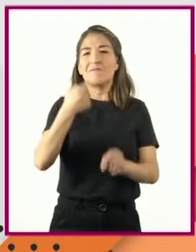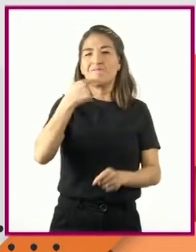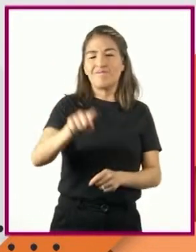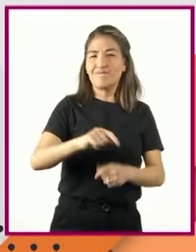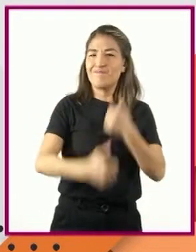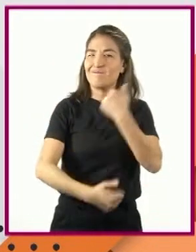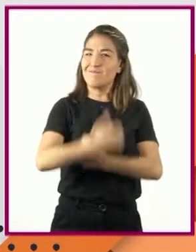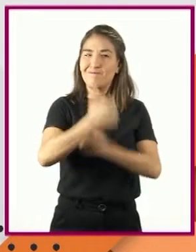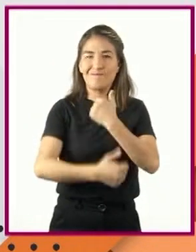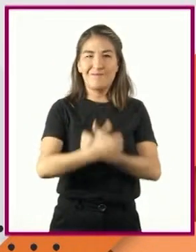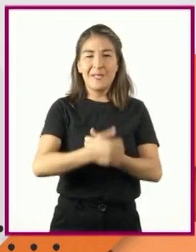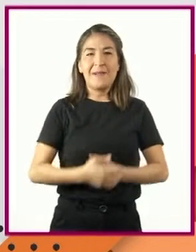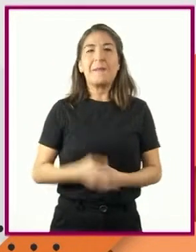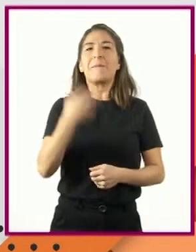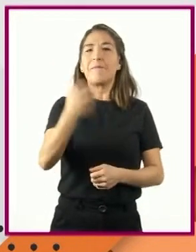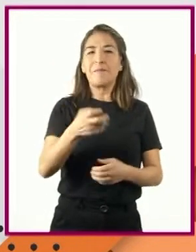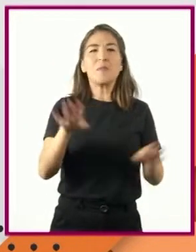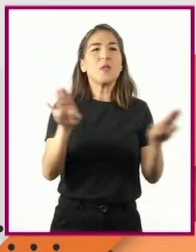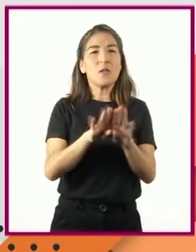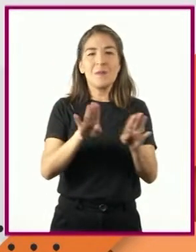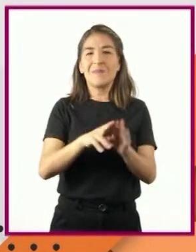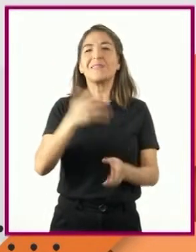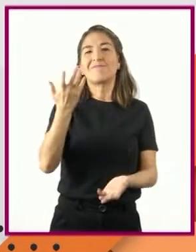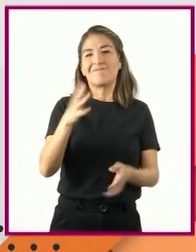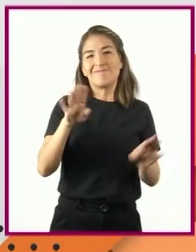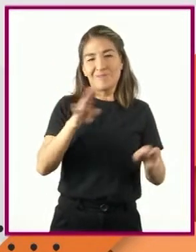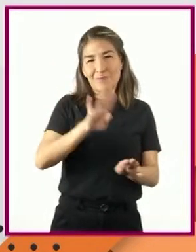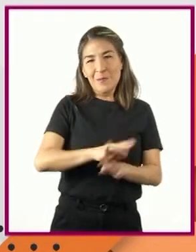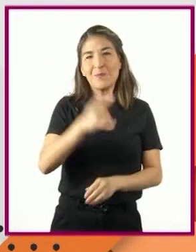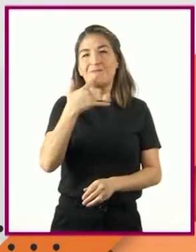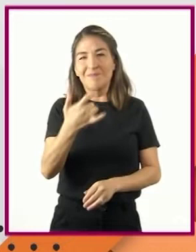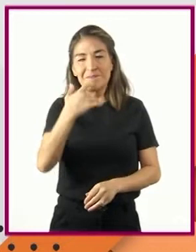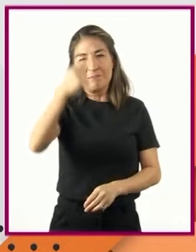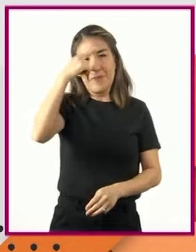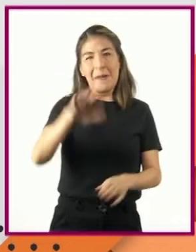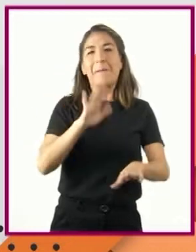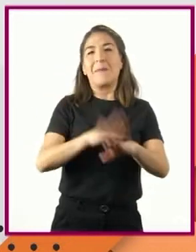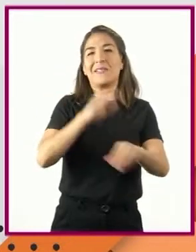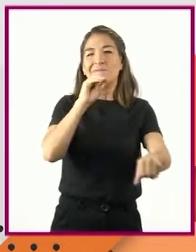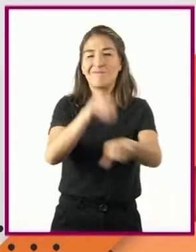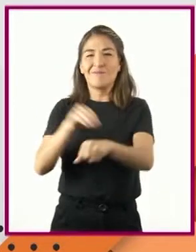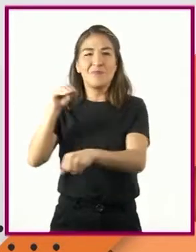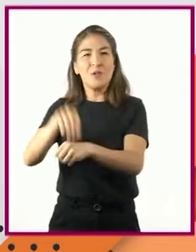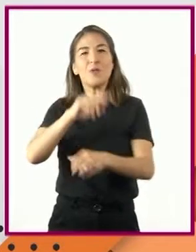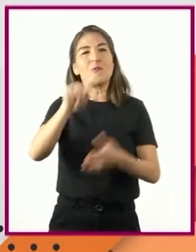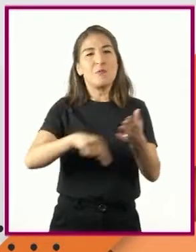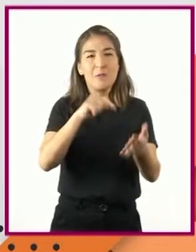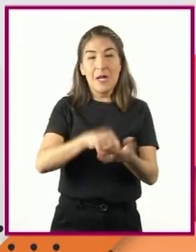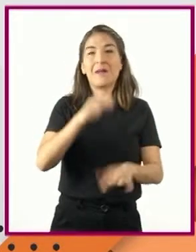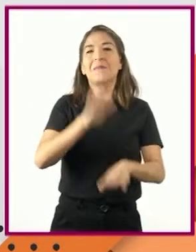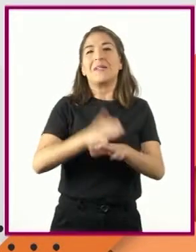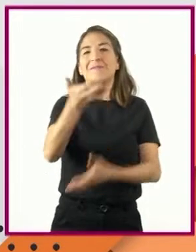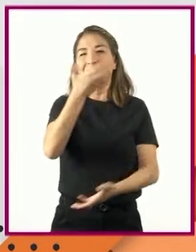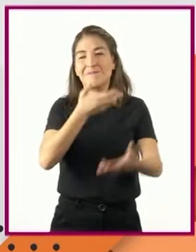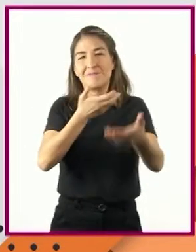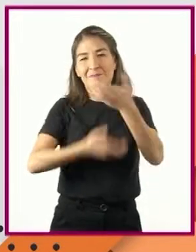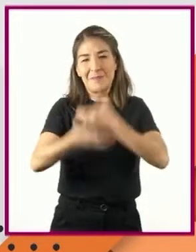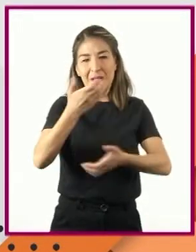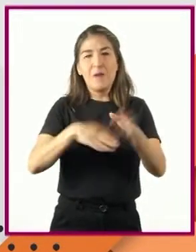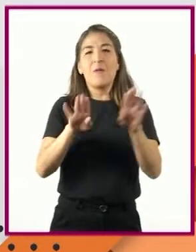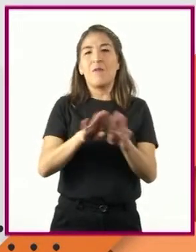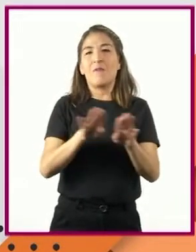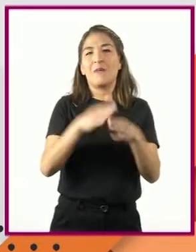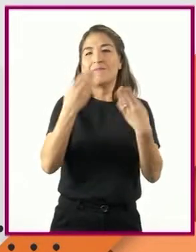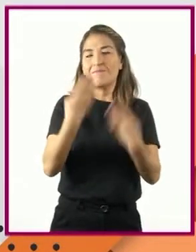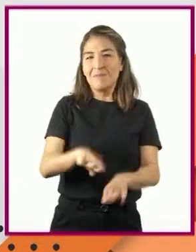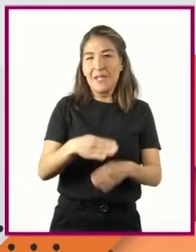rivales, desatando una lucha por conseguir más territorios, materias primas y nuevos mercados para